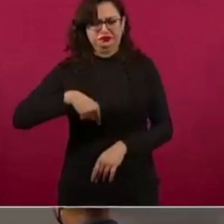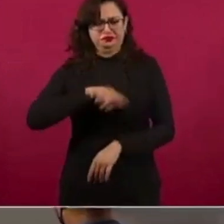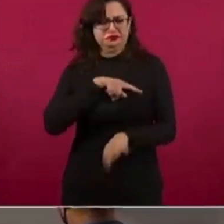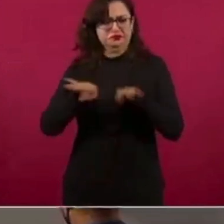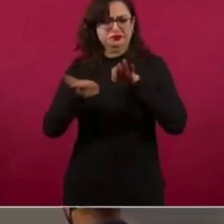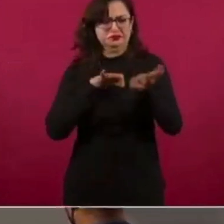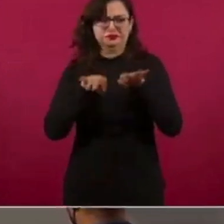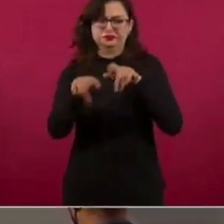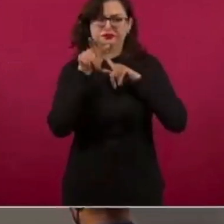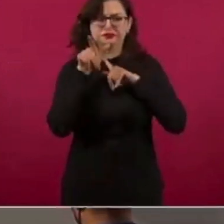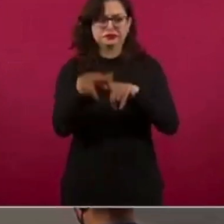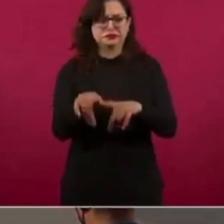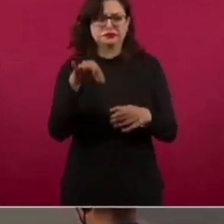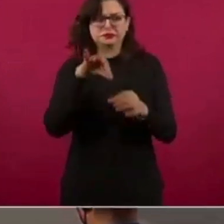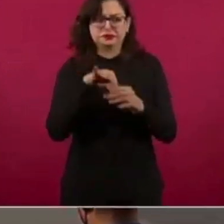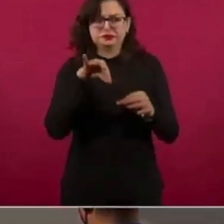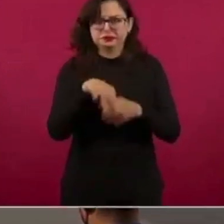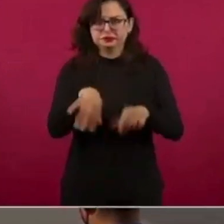que